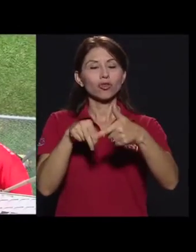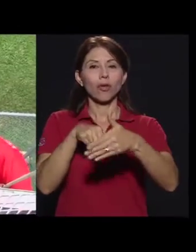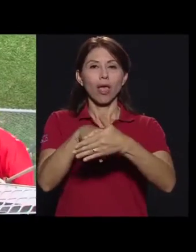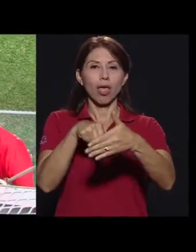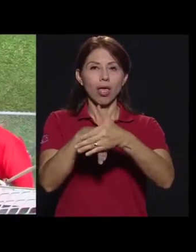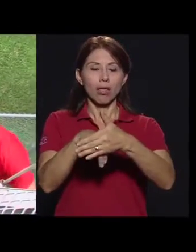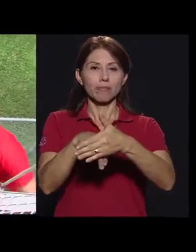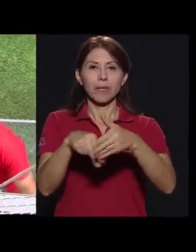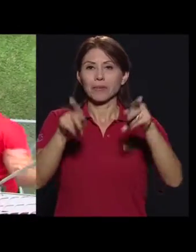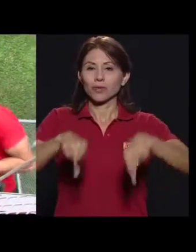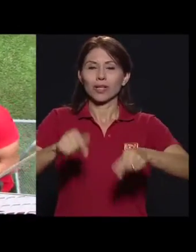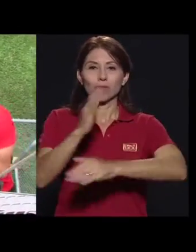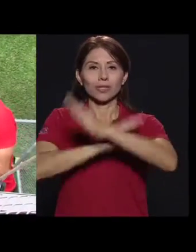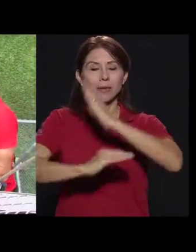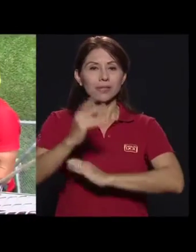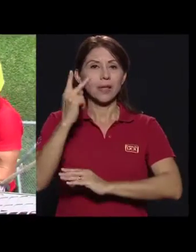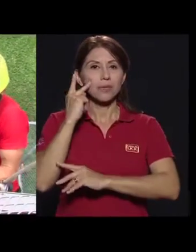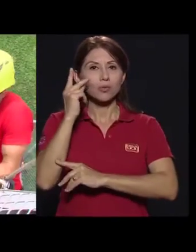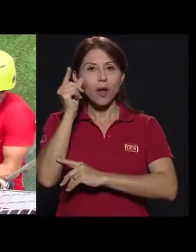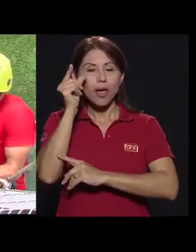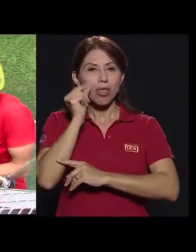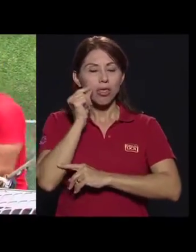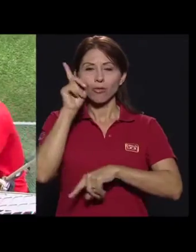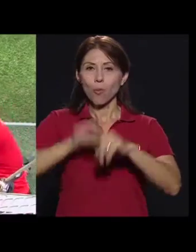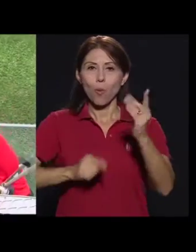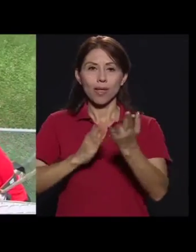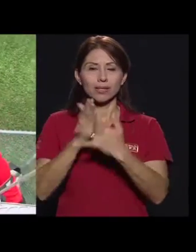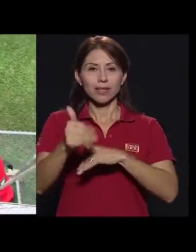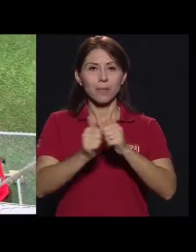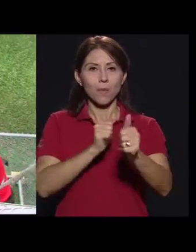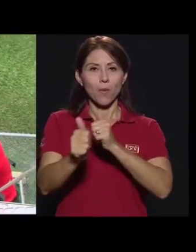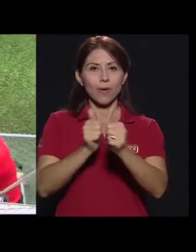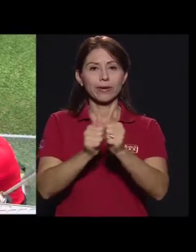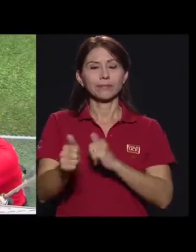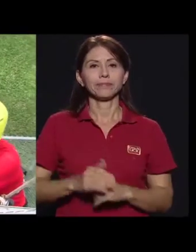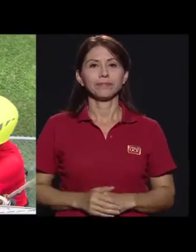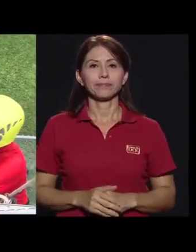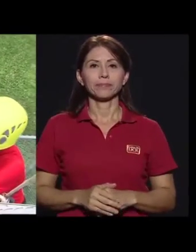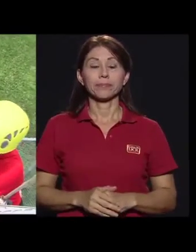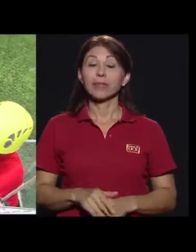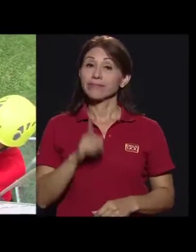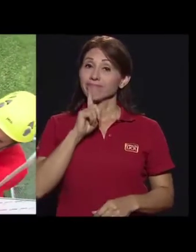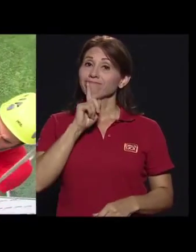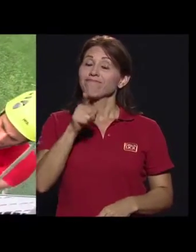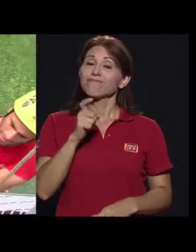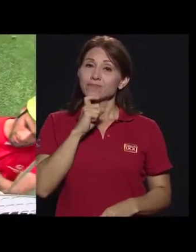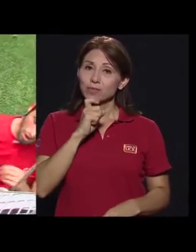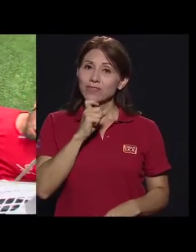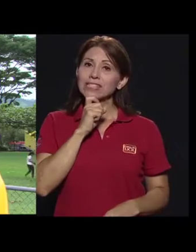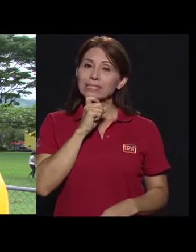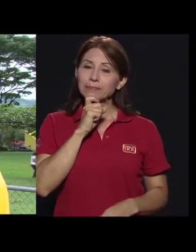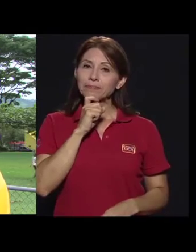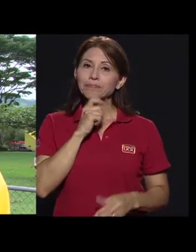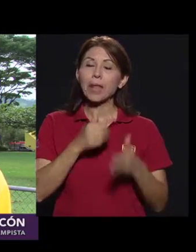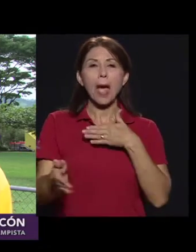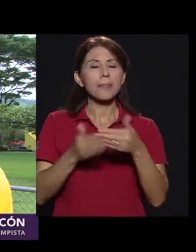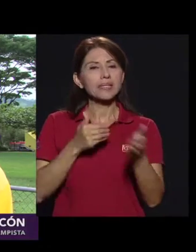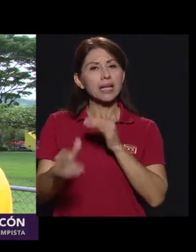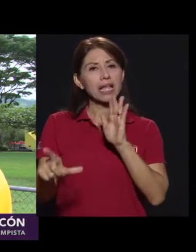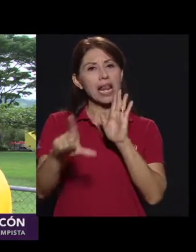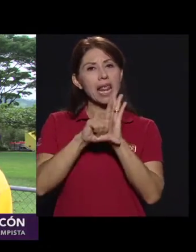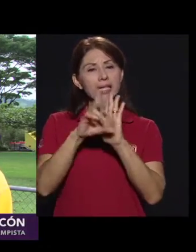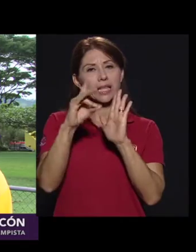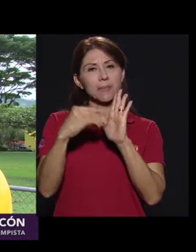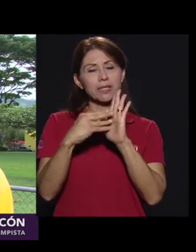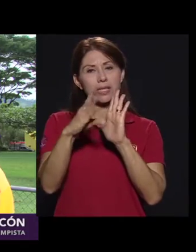que dificultan a las personas con discapacidad visual acceder al deporte. Es muy difícil en realidad, pese a que